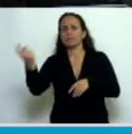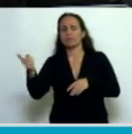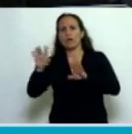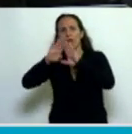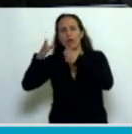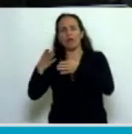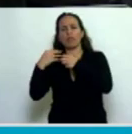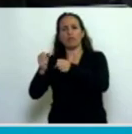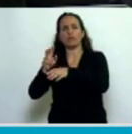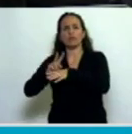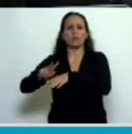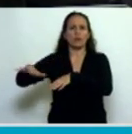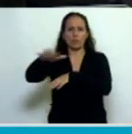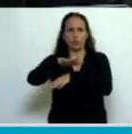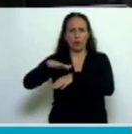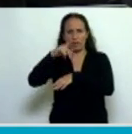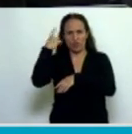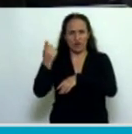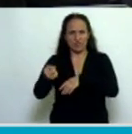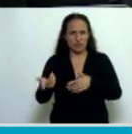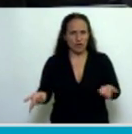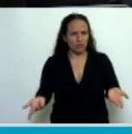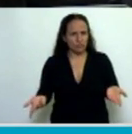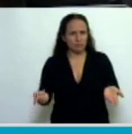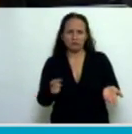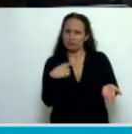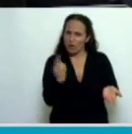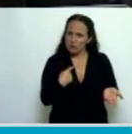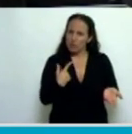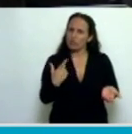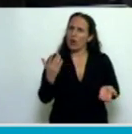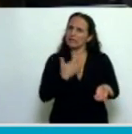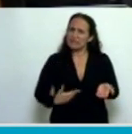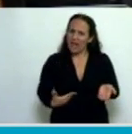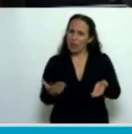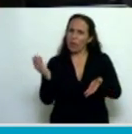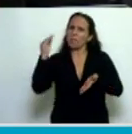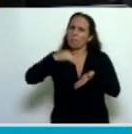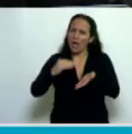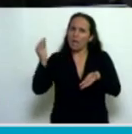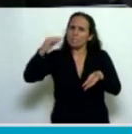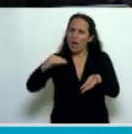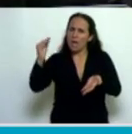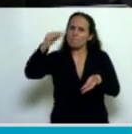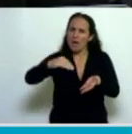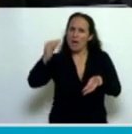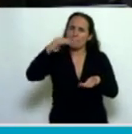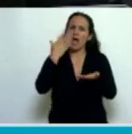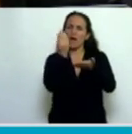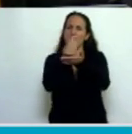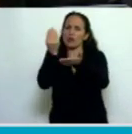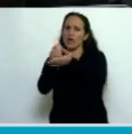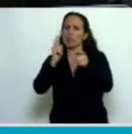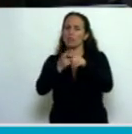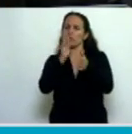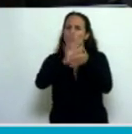Pueblo de la Nación. La pregunta es, ¿para qué seguir inflando el Estado infinitamente con puestos y con cargos públicos